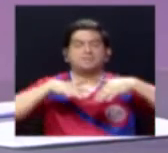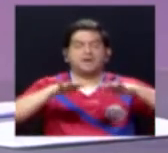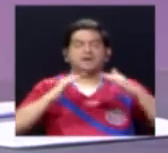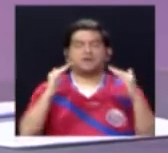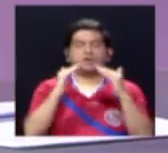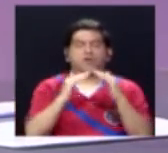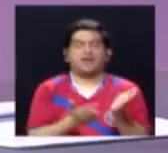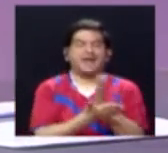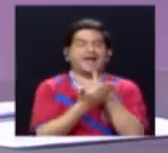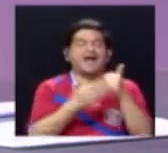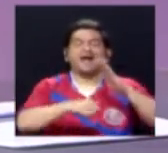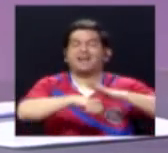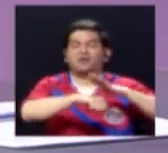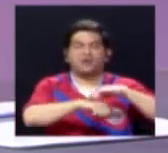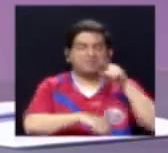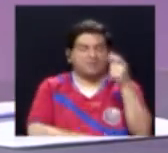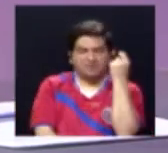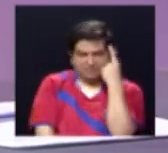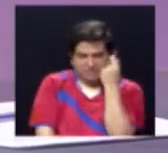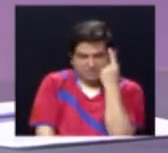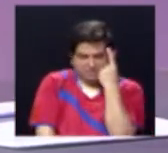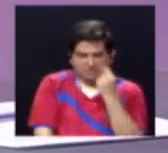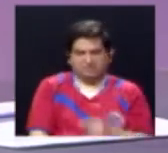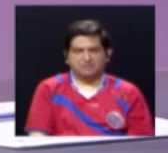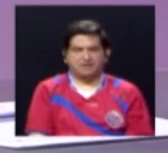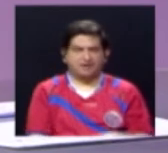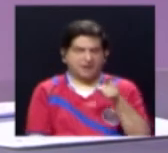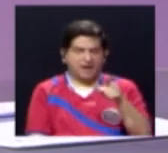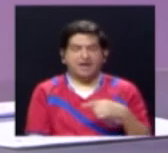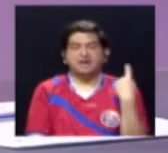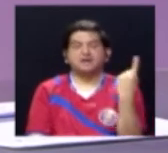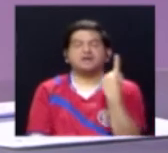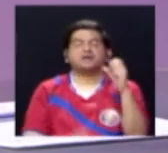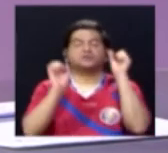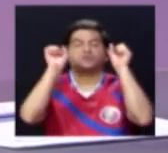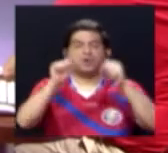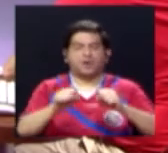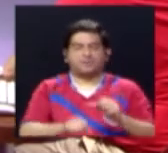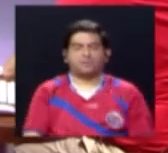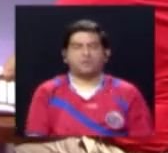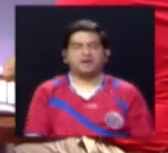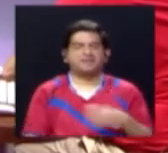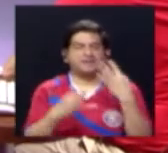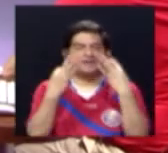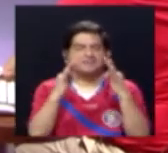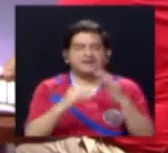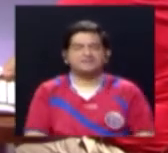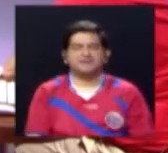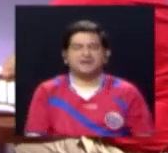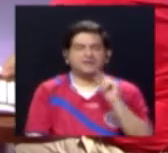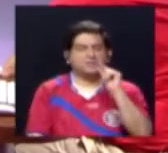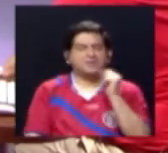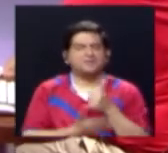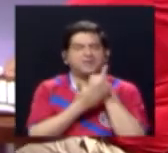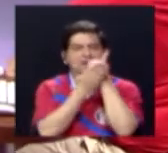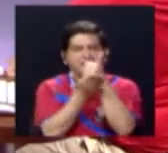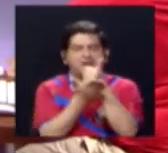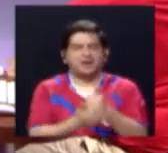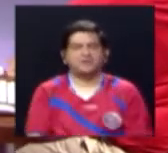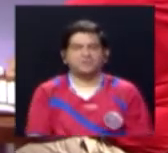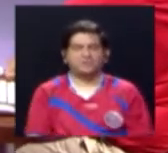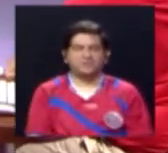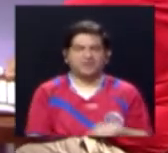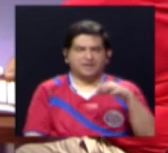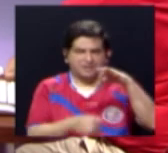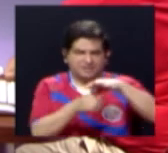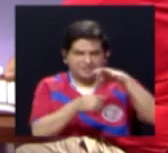casa algo que le permite entender que ella solita se iba a poder con un pequeño empujón de un capital